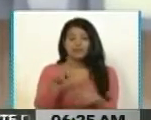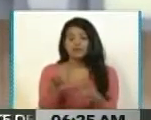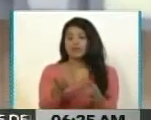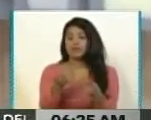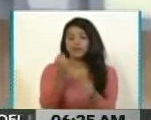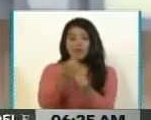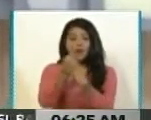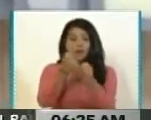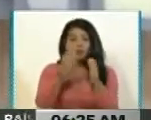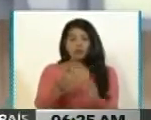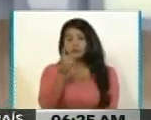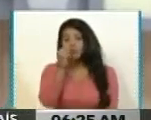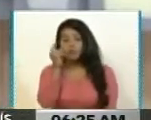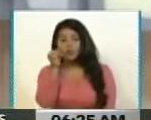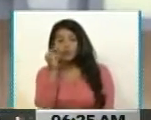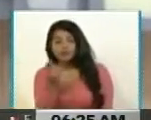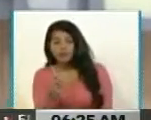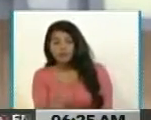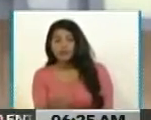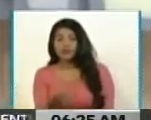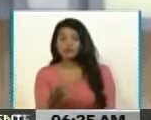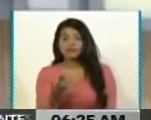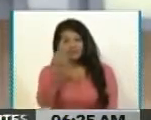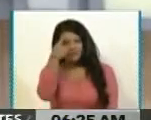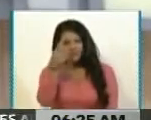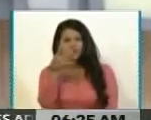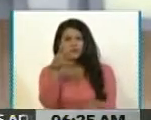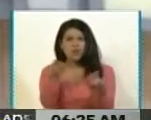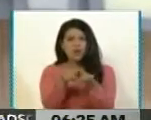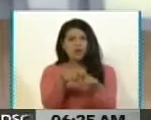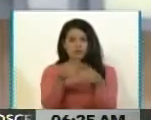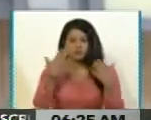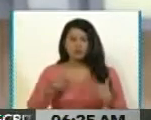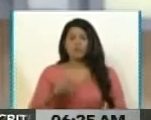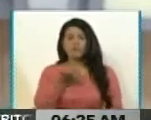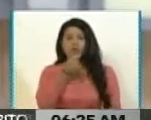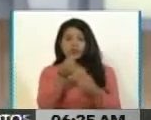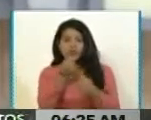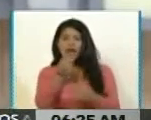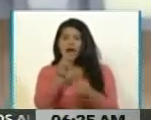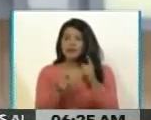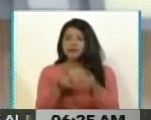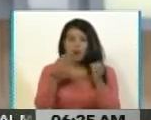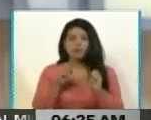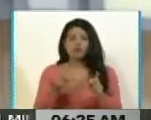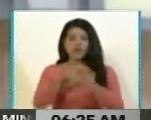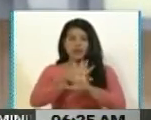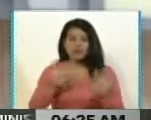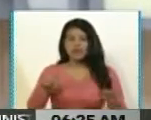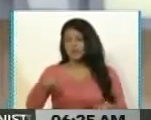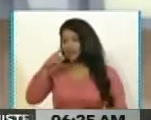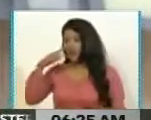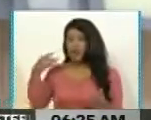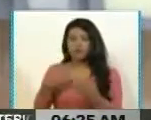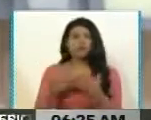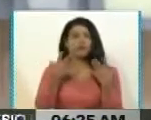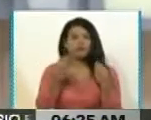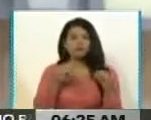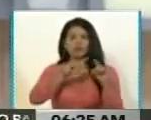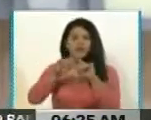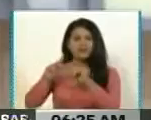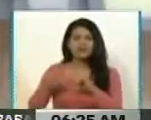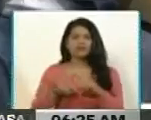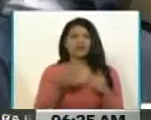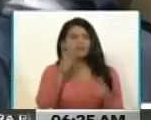y trabajadoras. Bueno, uno que por el ejercicio periodístico ha tenido oportunidad de codearse este año con una cantidad